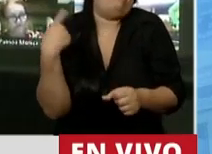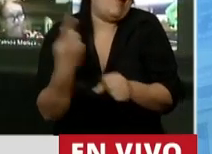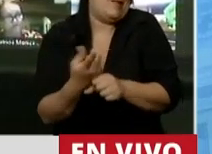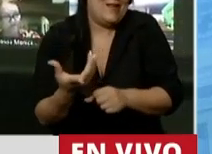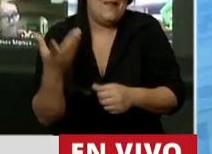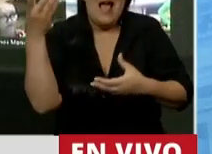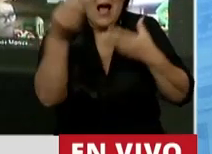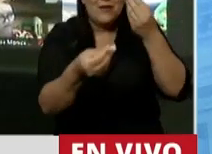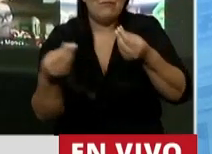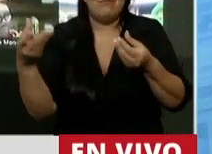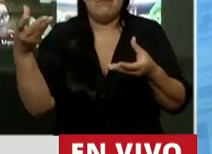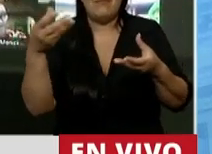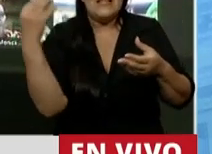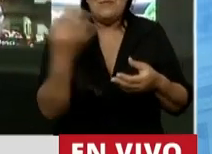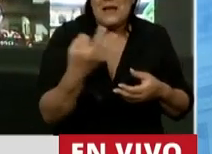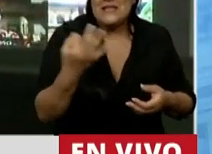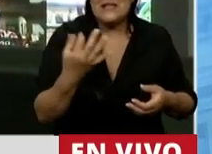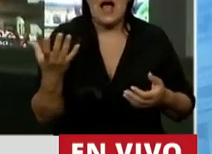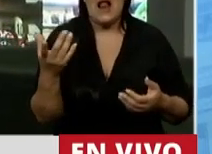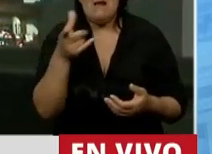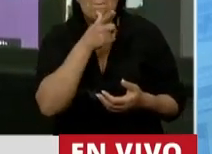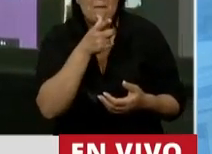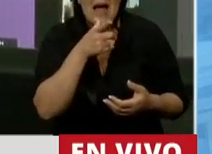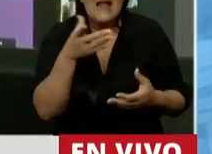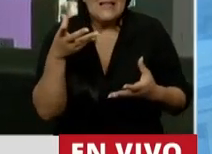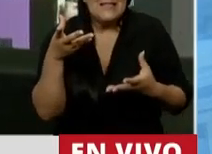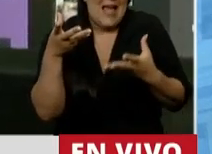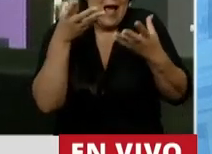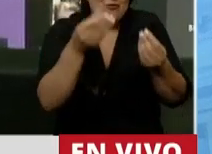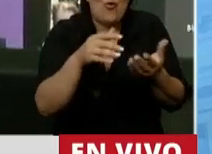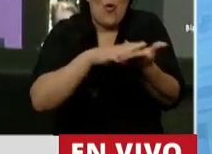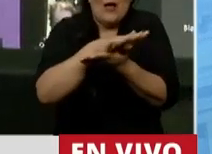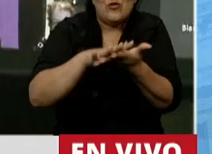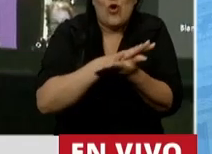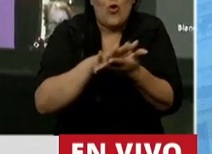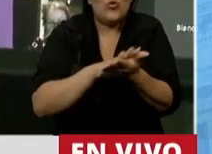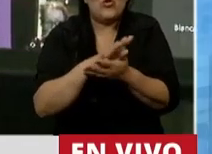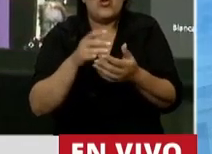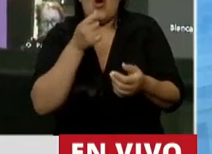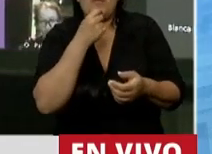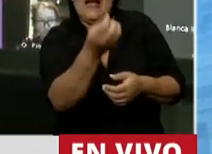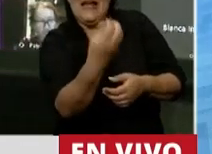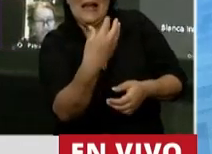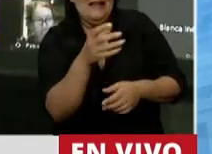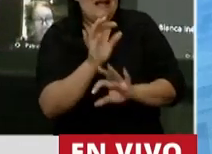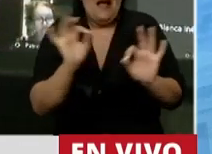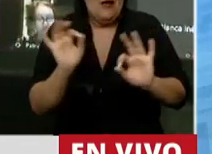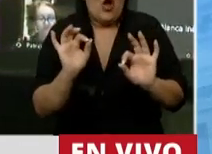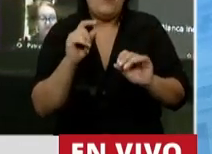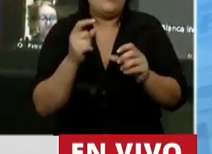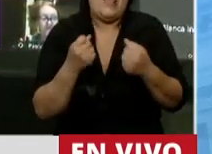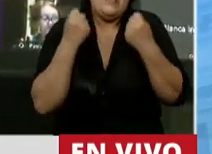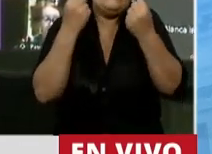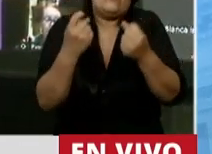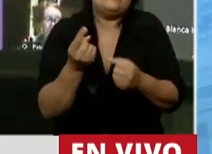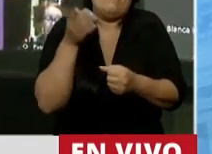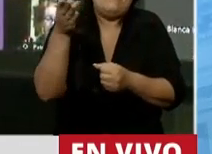Solidaridad, ayuda, excepcionalidad, que parece atemperar, por otra parte, cualquier crítica, ya que el esfuerzo se pide una sola